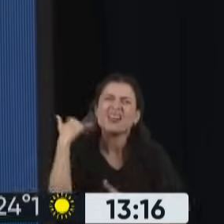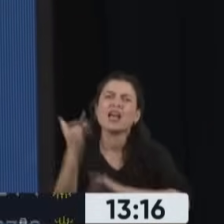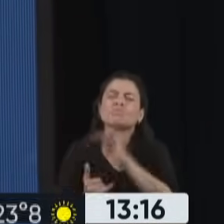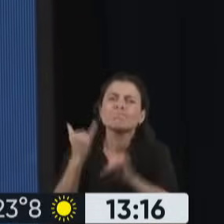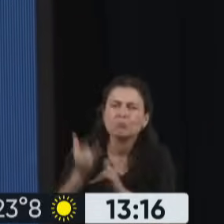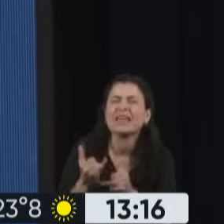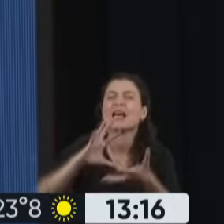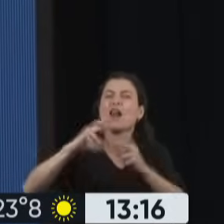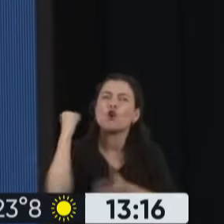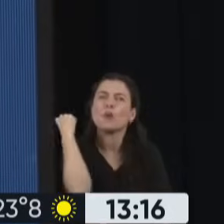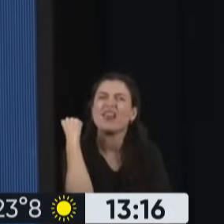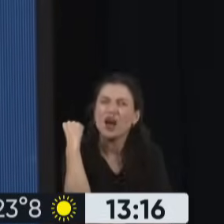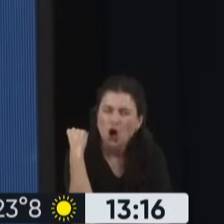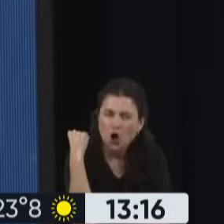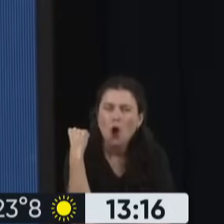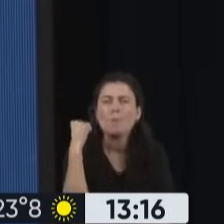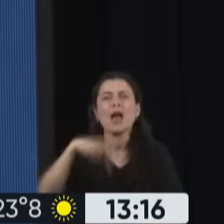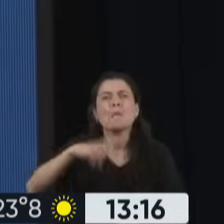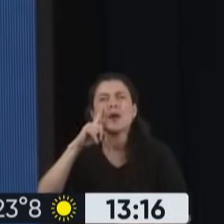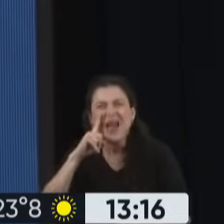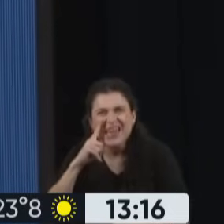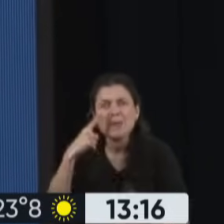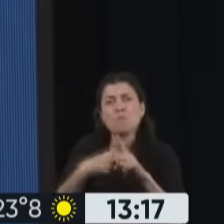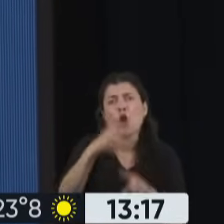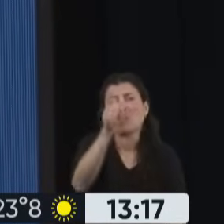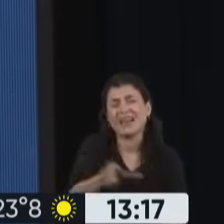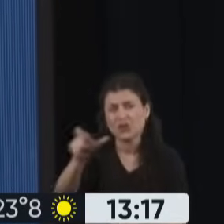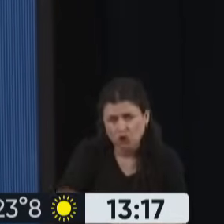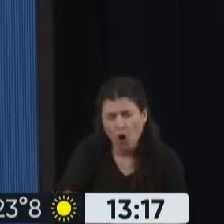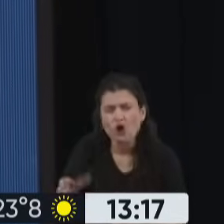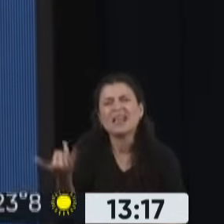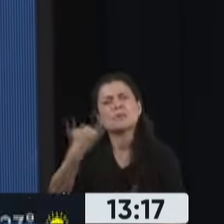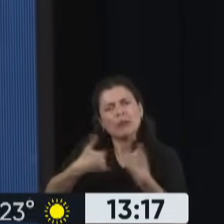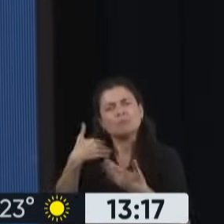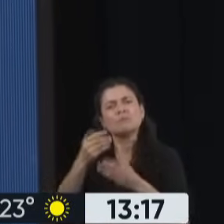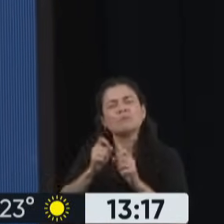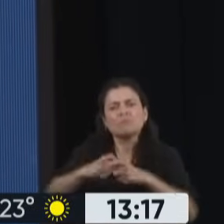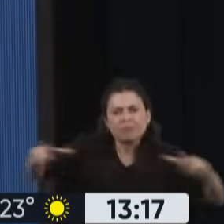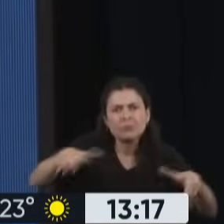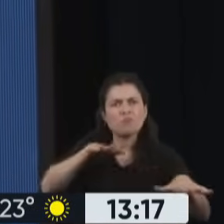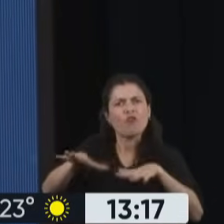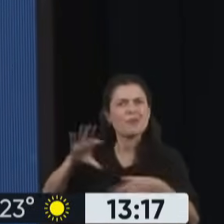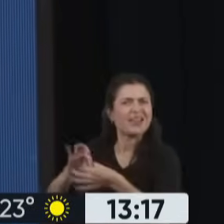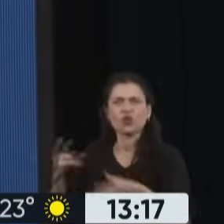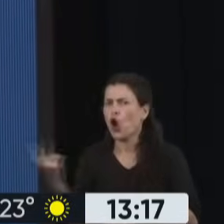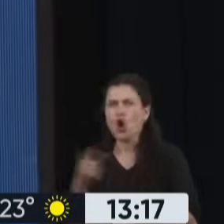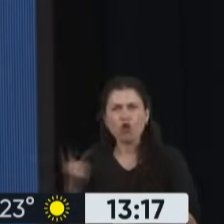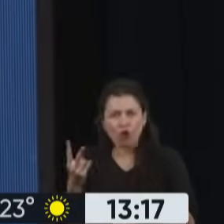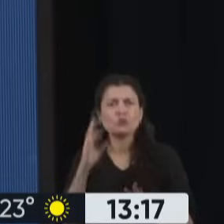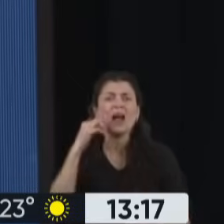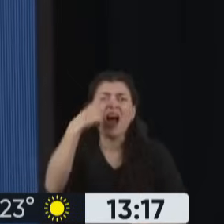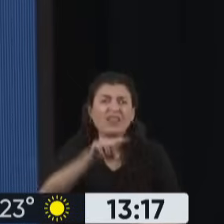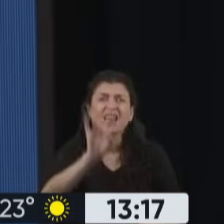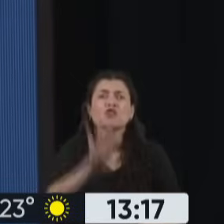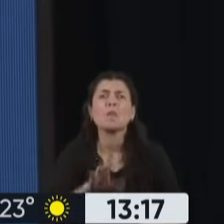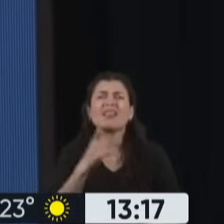explicaba la evolución del PBI per cápita con la acumulación de stock de capital per cápita solamente explicaba el